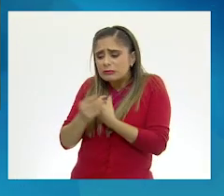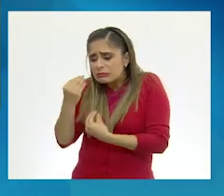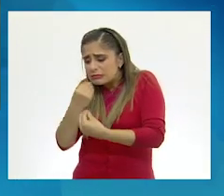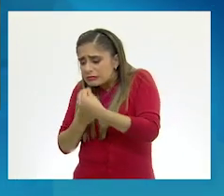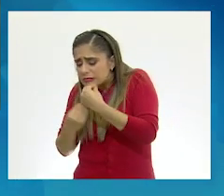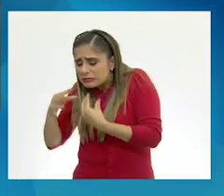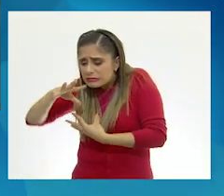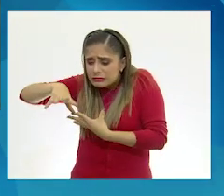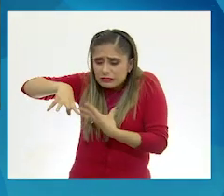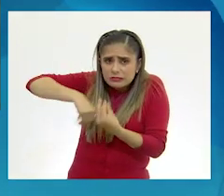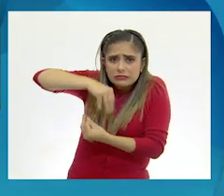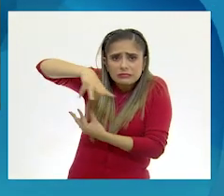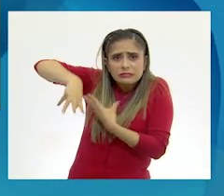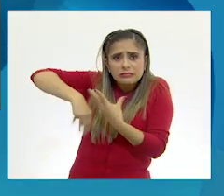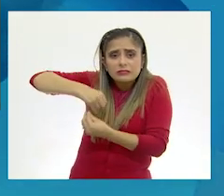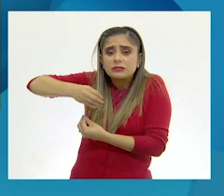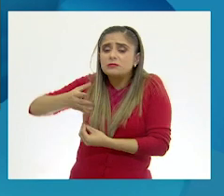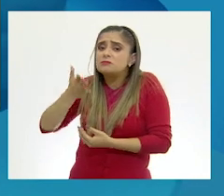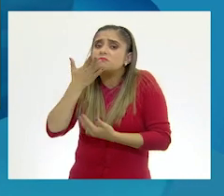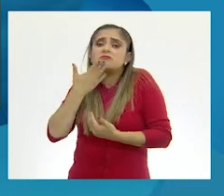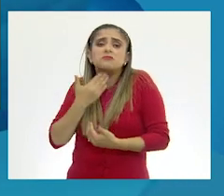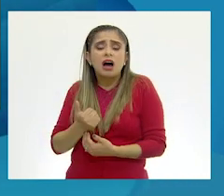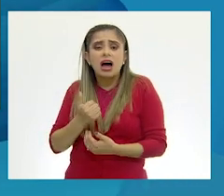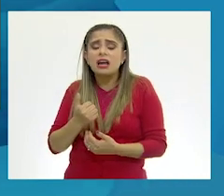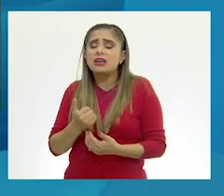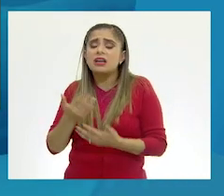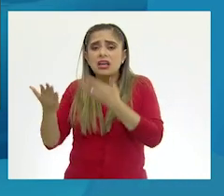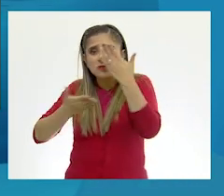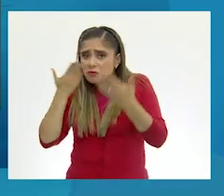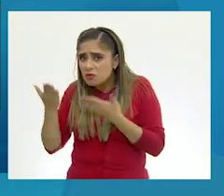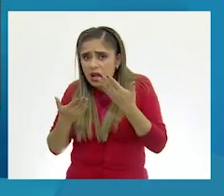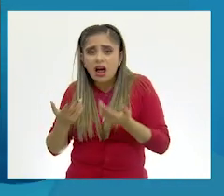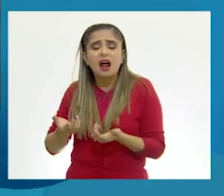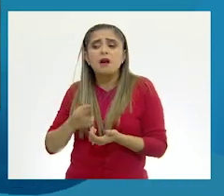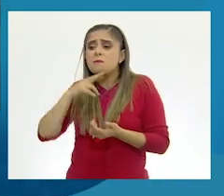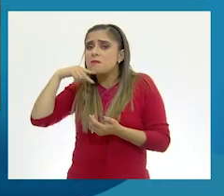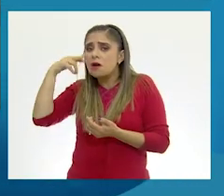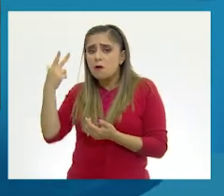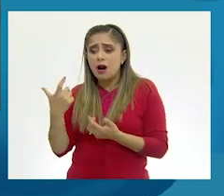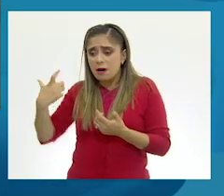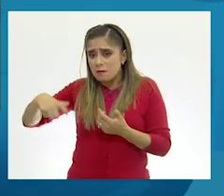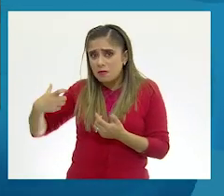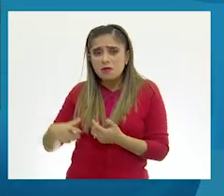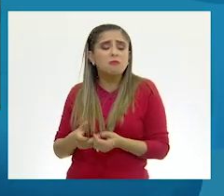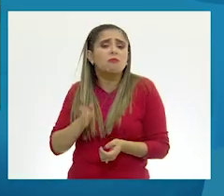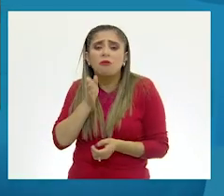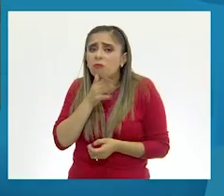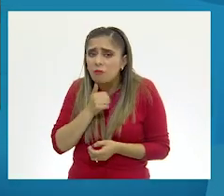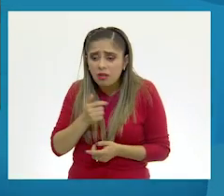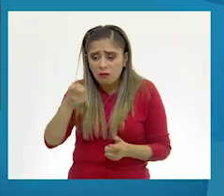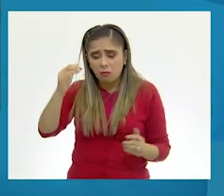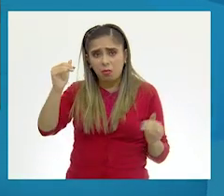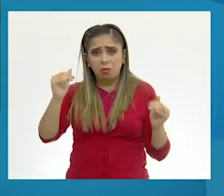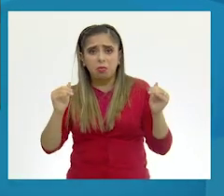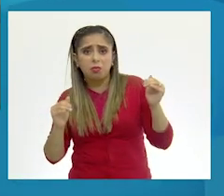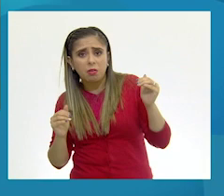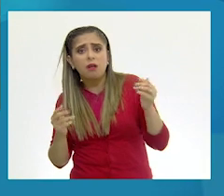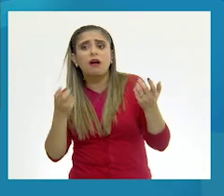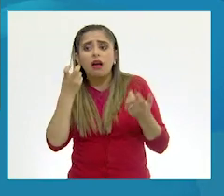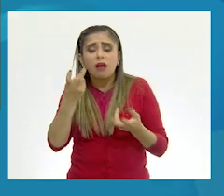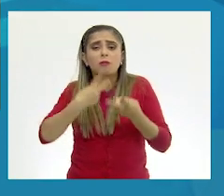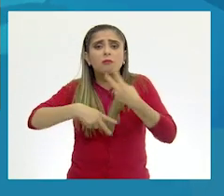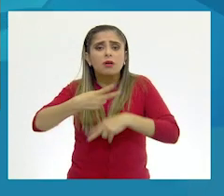y no tenían oportunidad de educarse ni de mejorar su situación. De esta desigualdad social nacieron otros